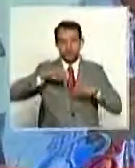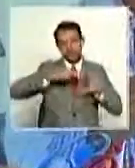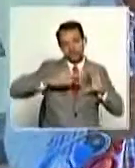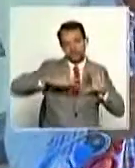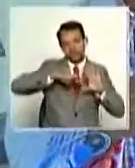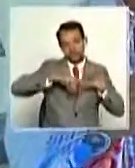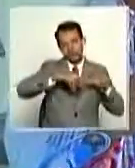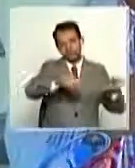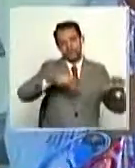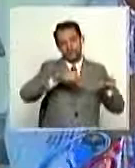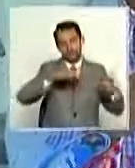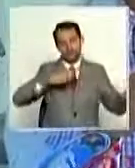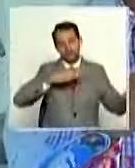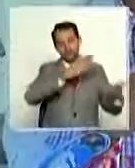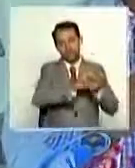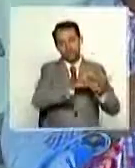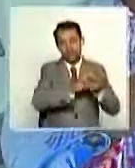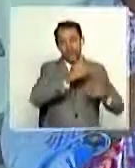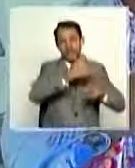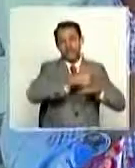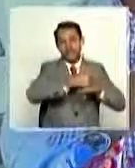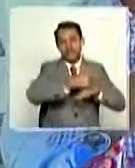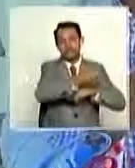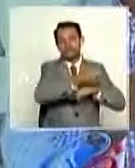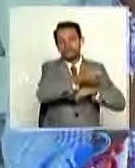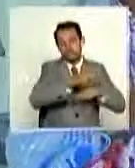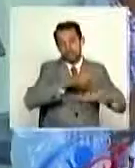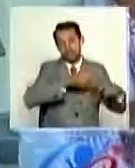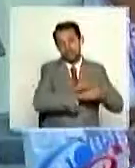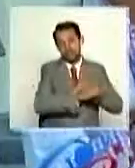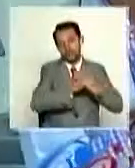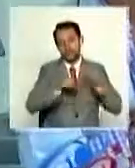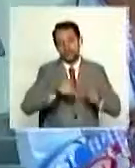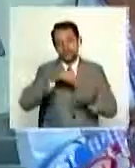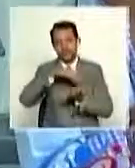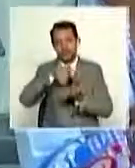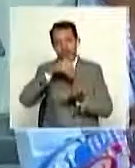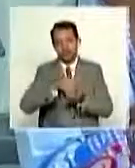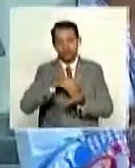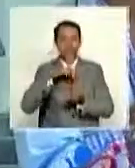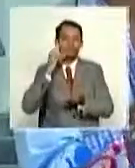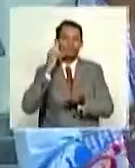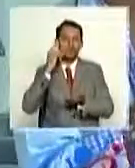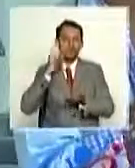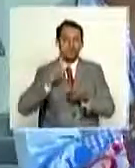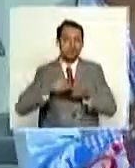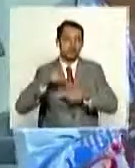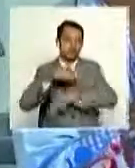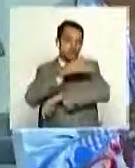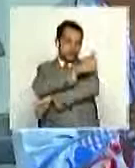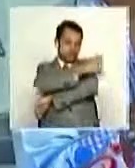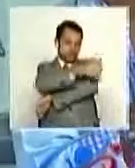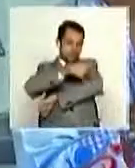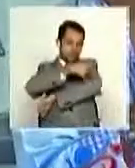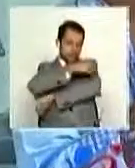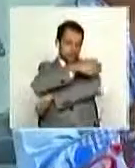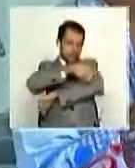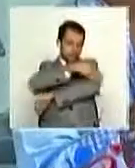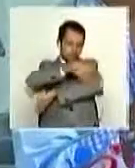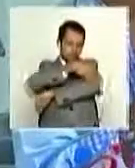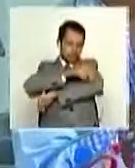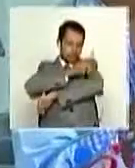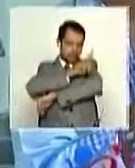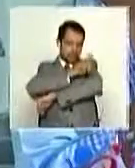pueden encontrar este apoyo diagnóstico, y también en el centro de Pereira, en la dirección. En la carrera sexta